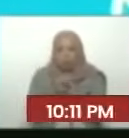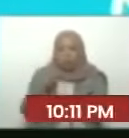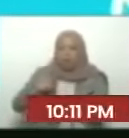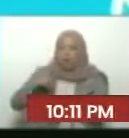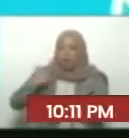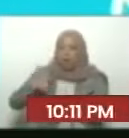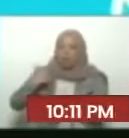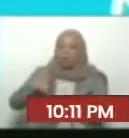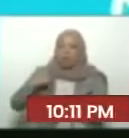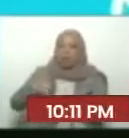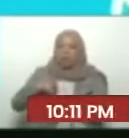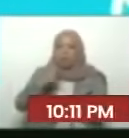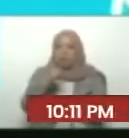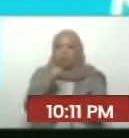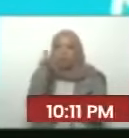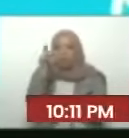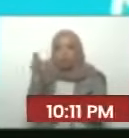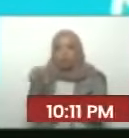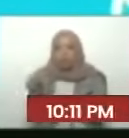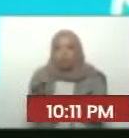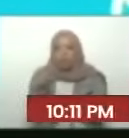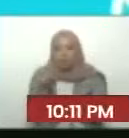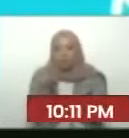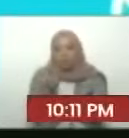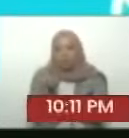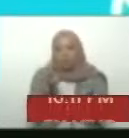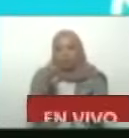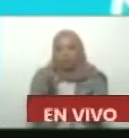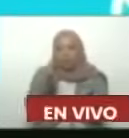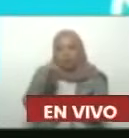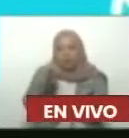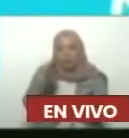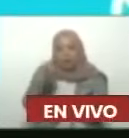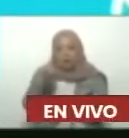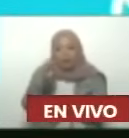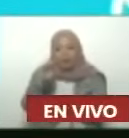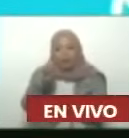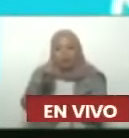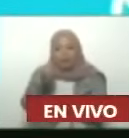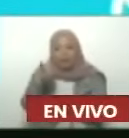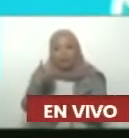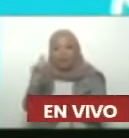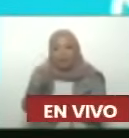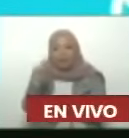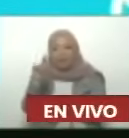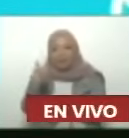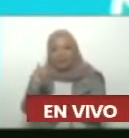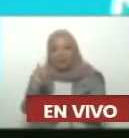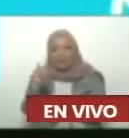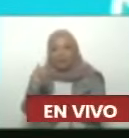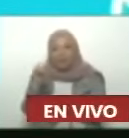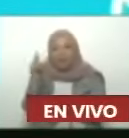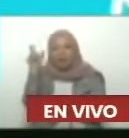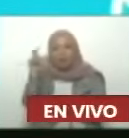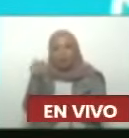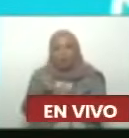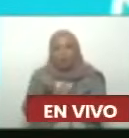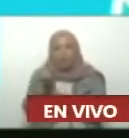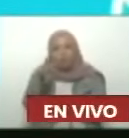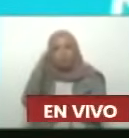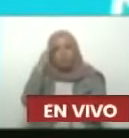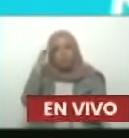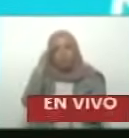Argentina? Aquí también tenemos un Benedictis, no solo ustedes. ¿Ah? ¿Anthony de Paolo? ¿Y tú sabes hablar